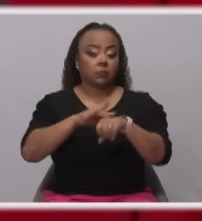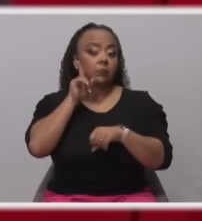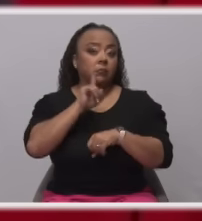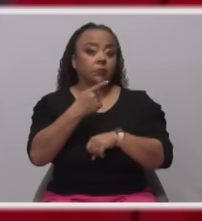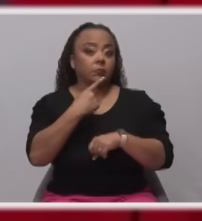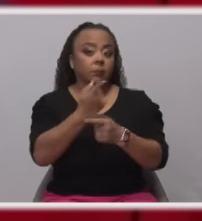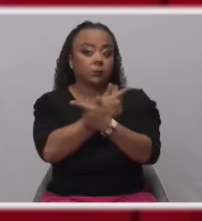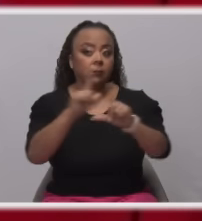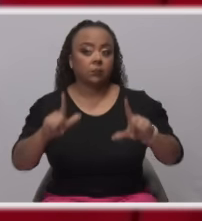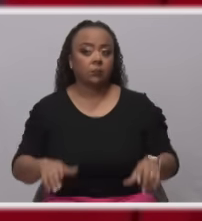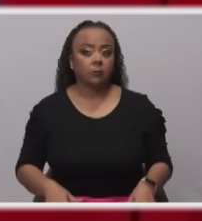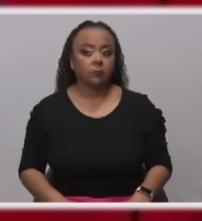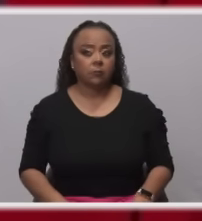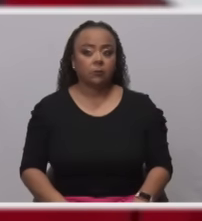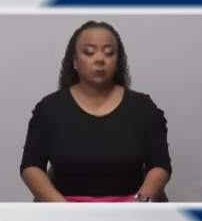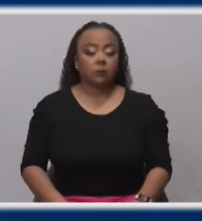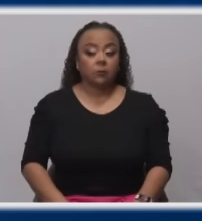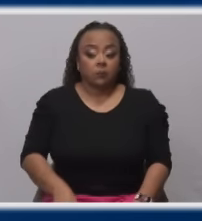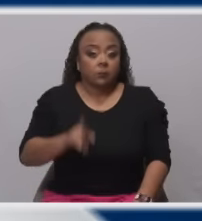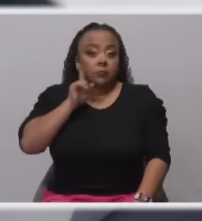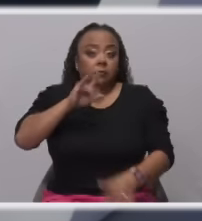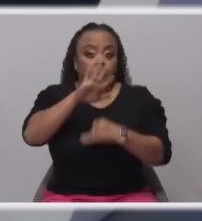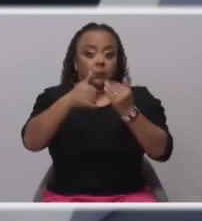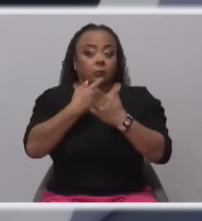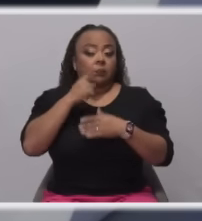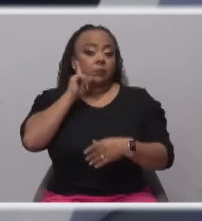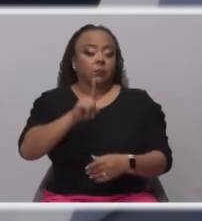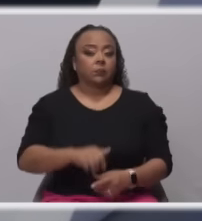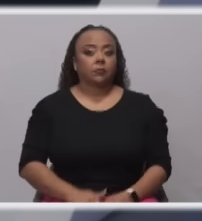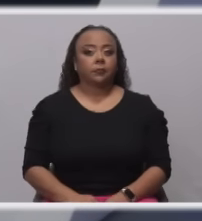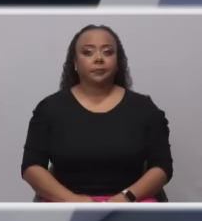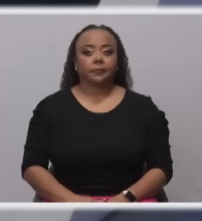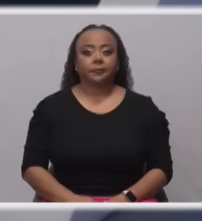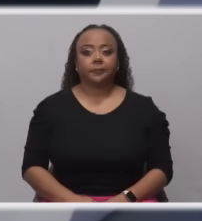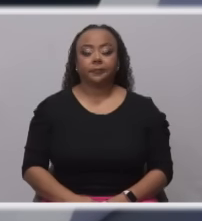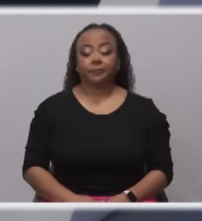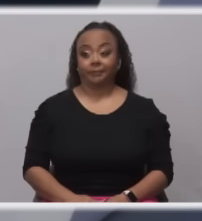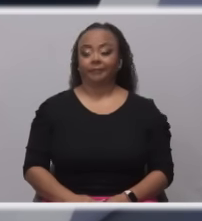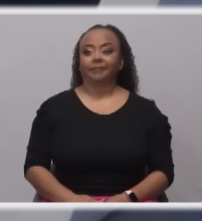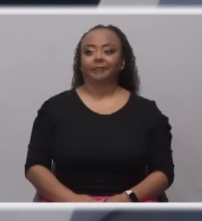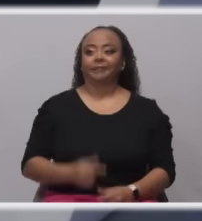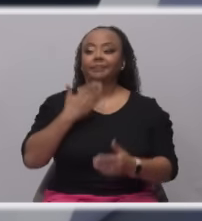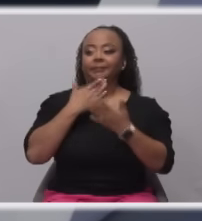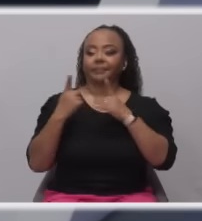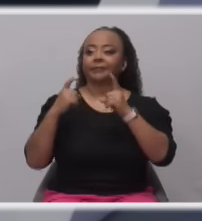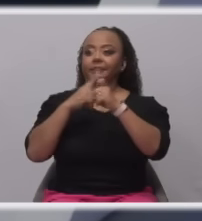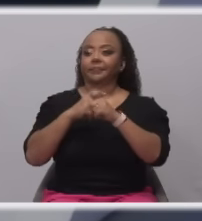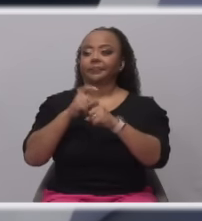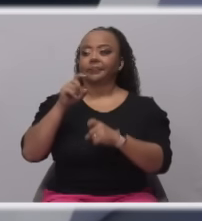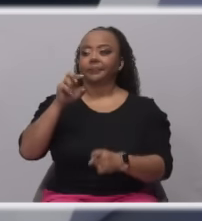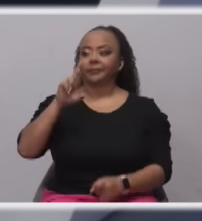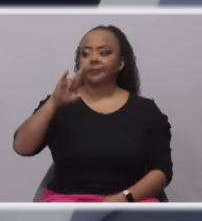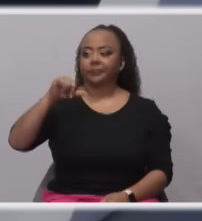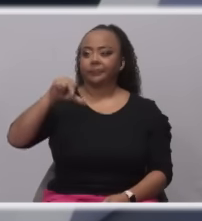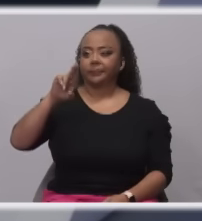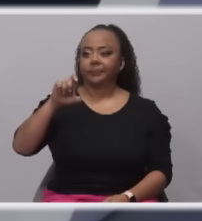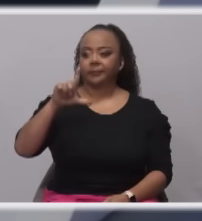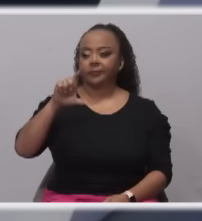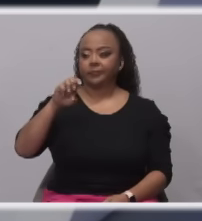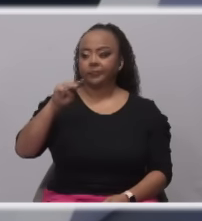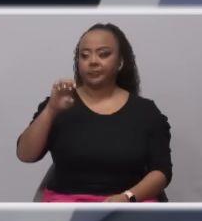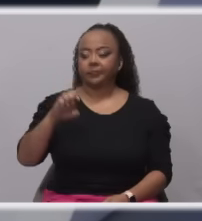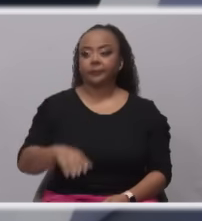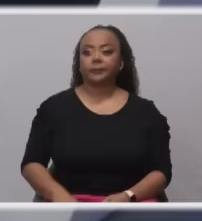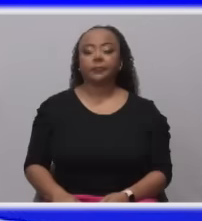libremente este ha mentido todo lo que dijo Es mentira Bueno sí que que es complicadito verdad ralme sí